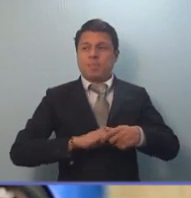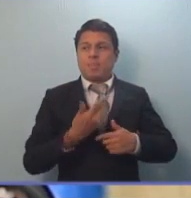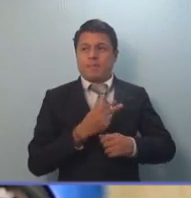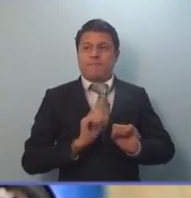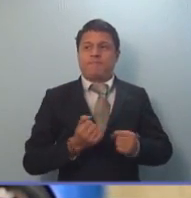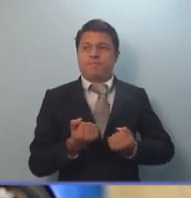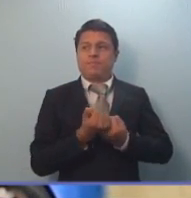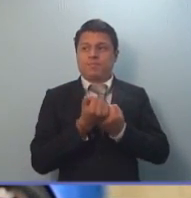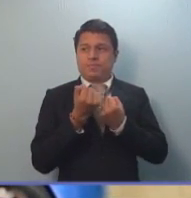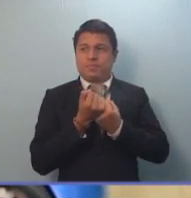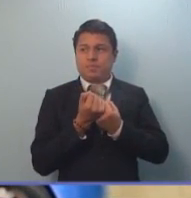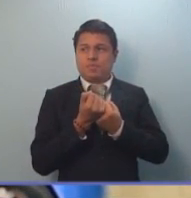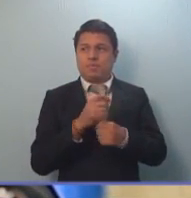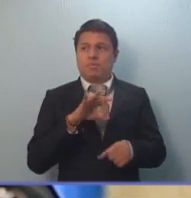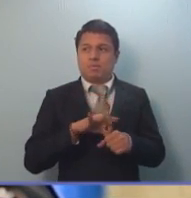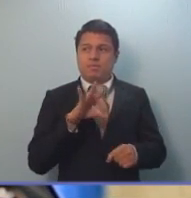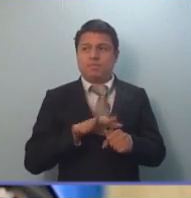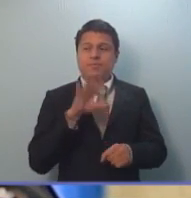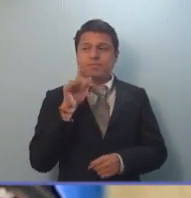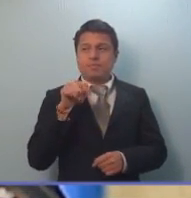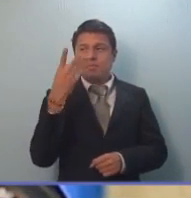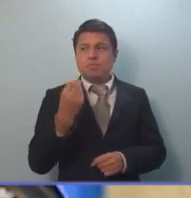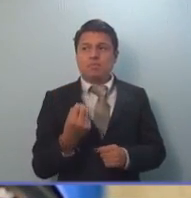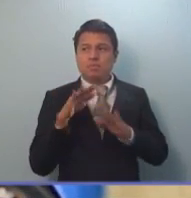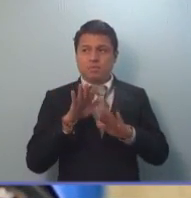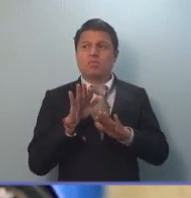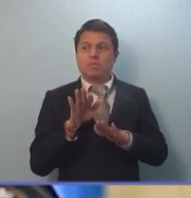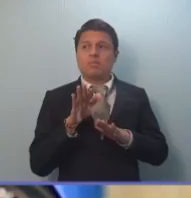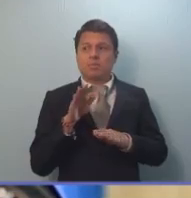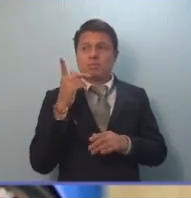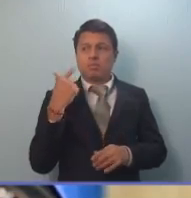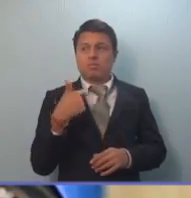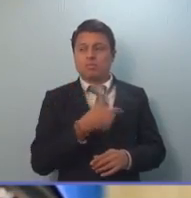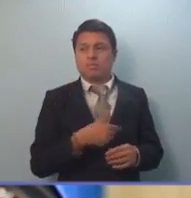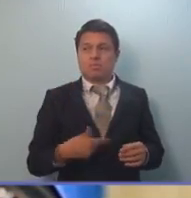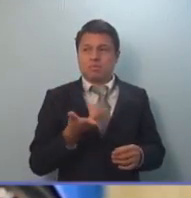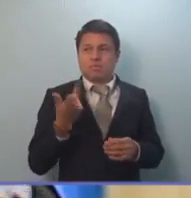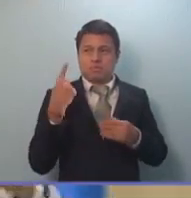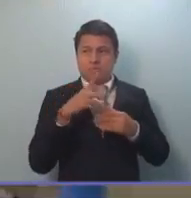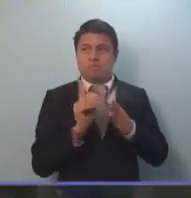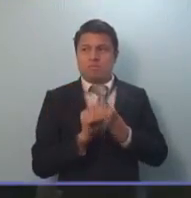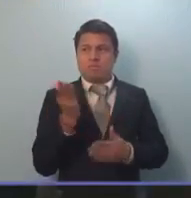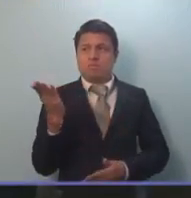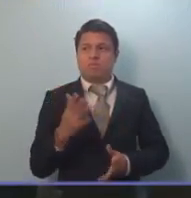acompañar la votación de este día. Muchísimas gracias, presidente y colegas diputados.